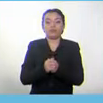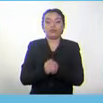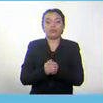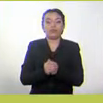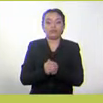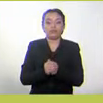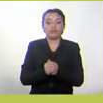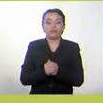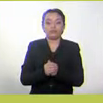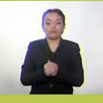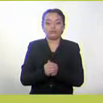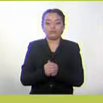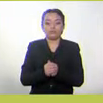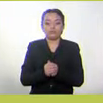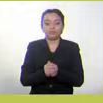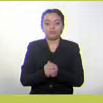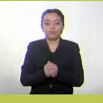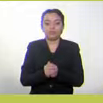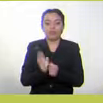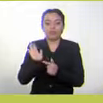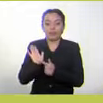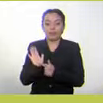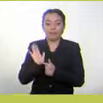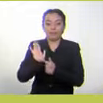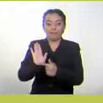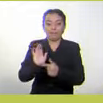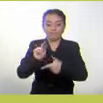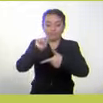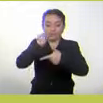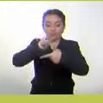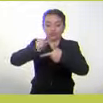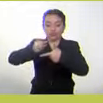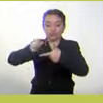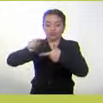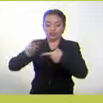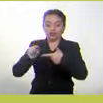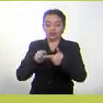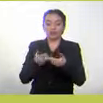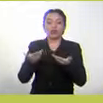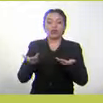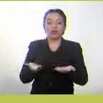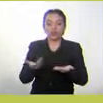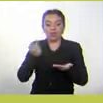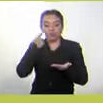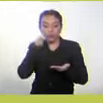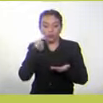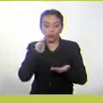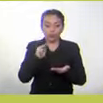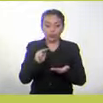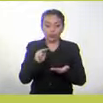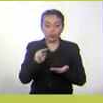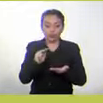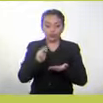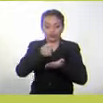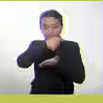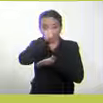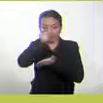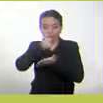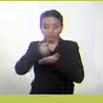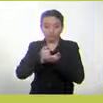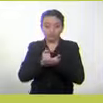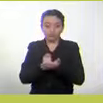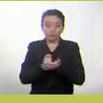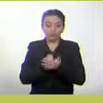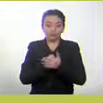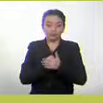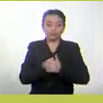La representación gráfica del circuito que acabamos de armar es la siguiente. Partimos desde